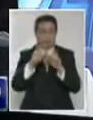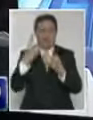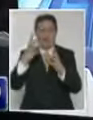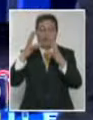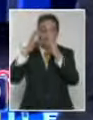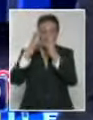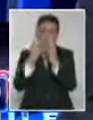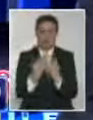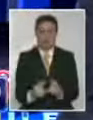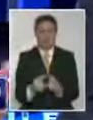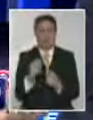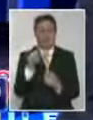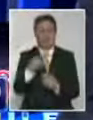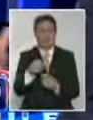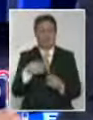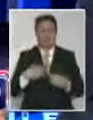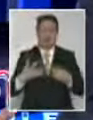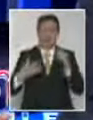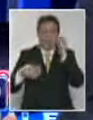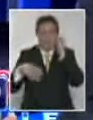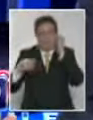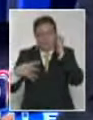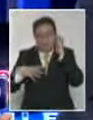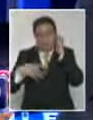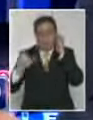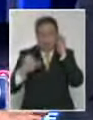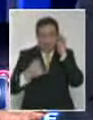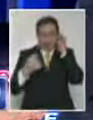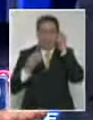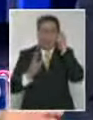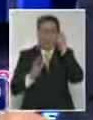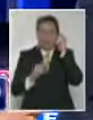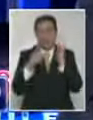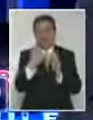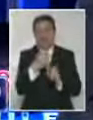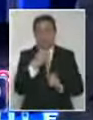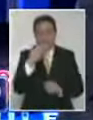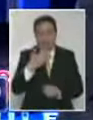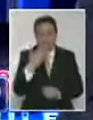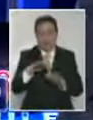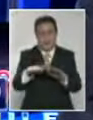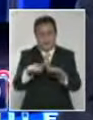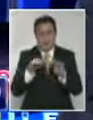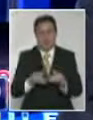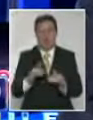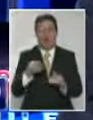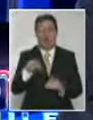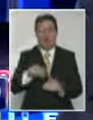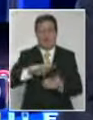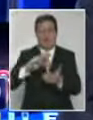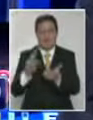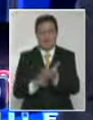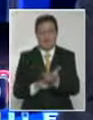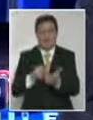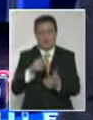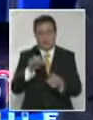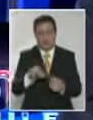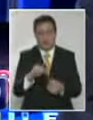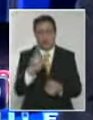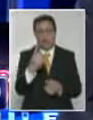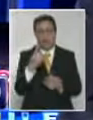Esto gracias, y eso feliz de mi madre y mis amigos que me llamaban y me decían que por favor no siguiéramos hablando, porque en realidad fue bien una situación bien...